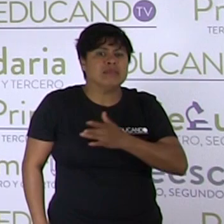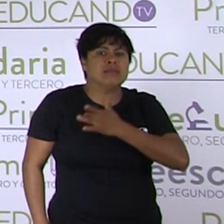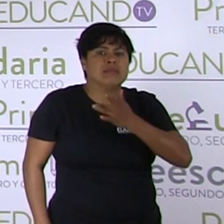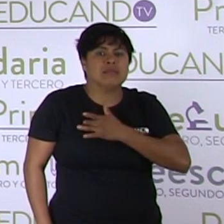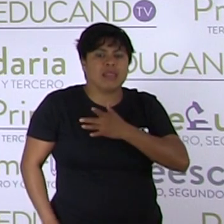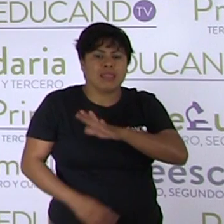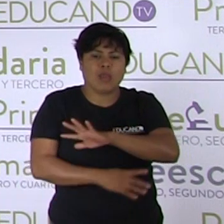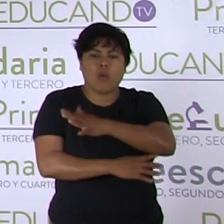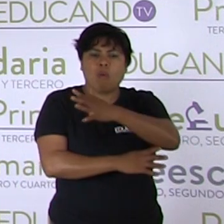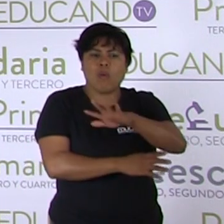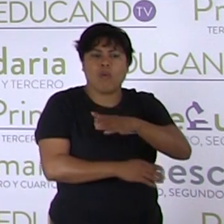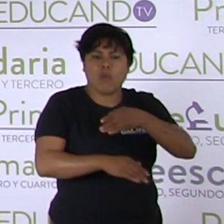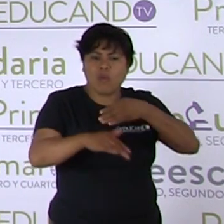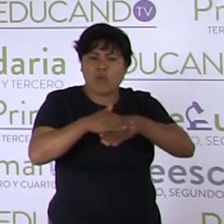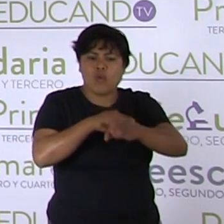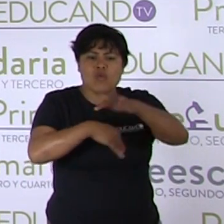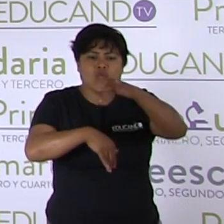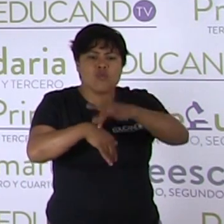en el mar.